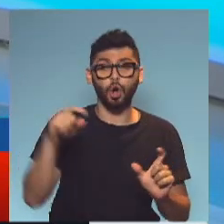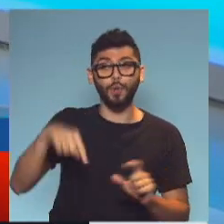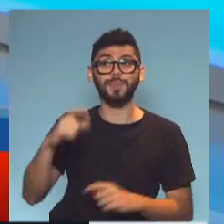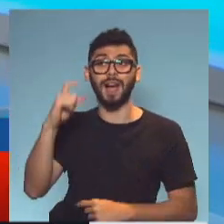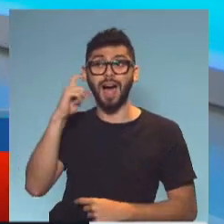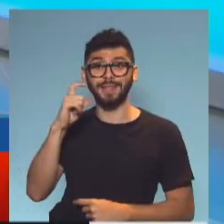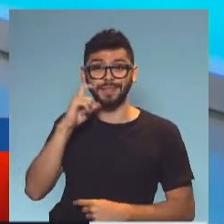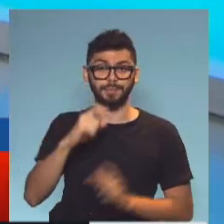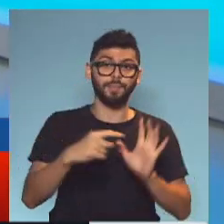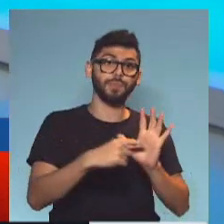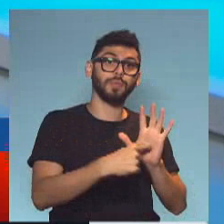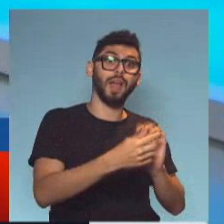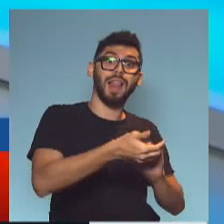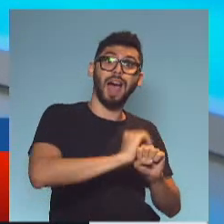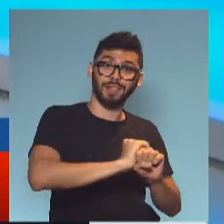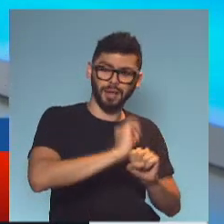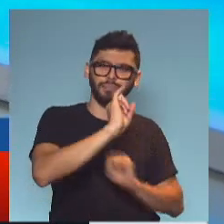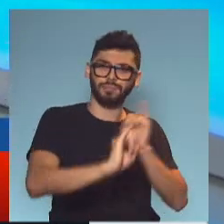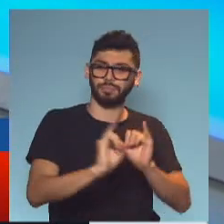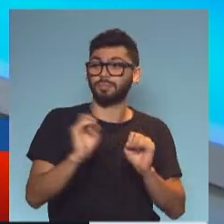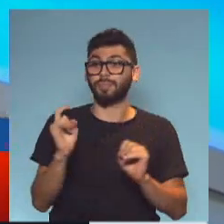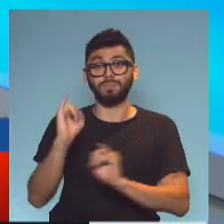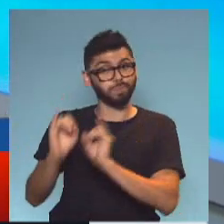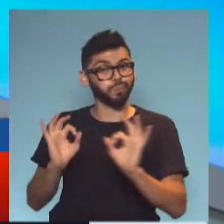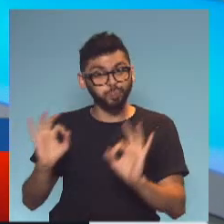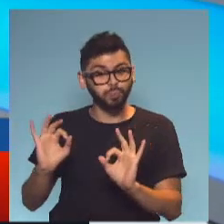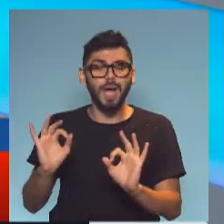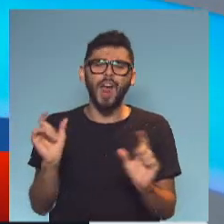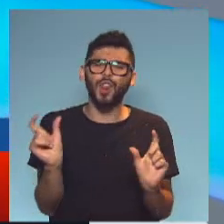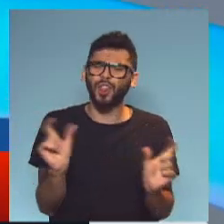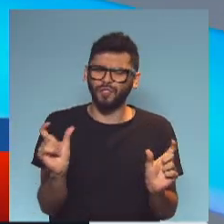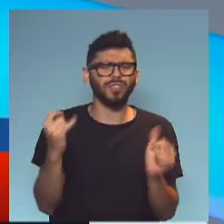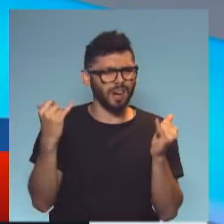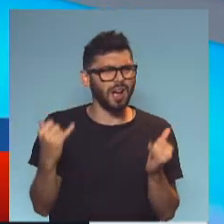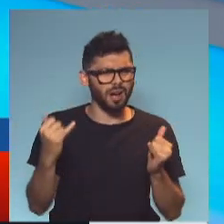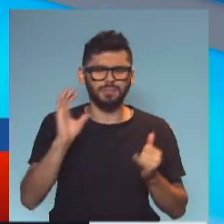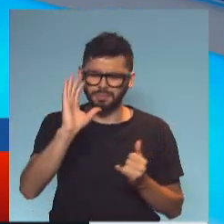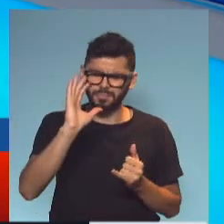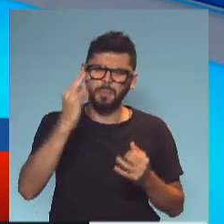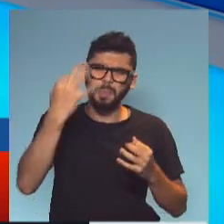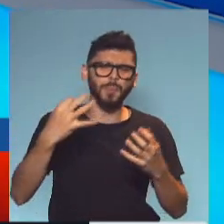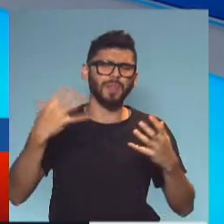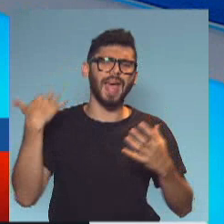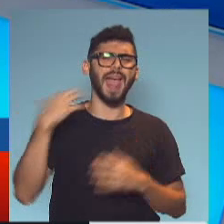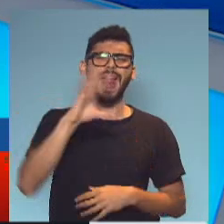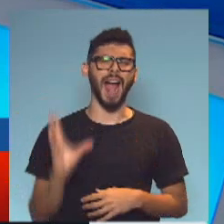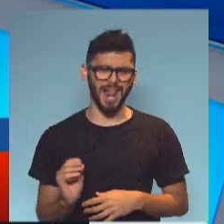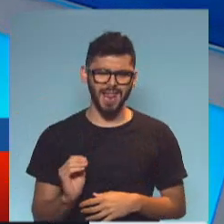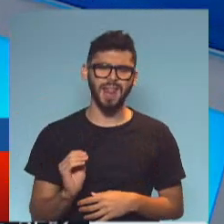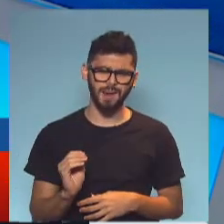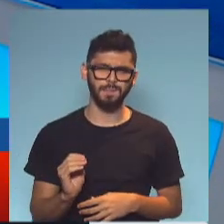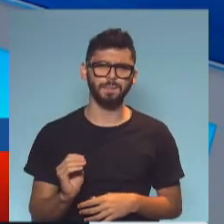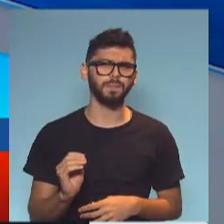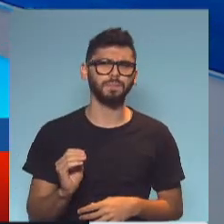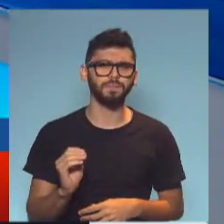como Horacio Rodríguez Larreta, por lo cual ya en Ciudad de Buenos Aires, en Provincia de Buenos Aires, hay algunas diferencias. Vamos al trazo grueso primero. Sí, vamos. Vamos